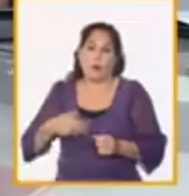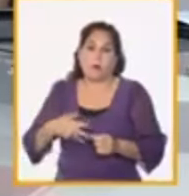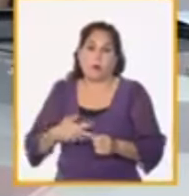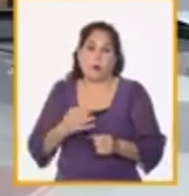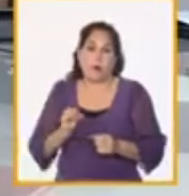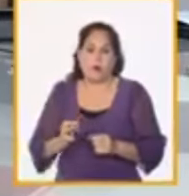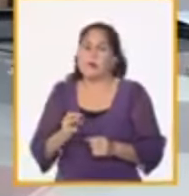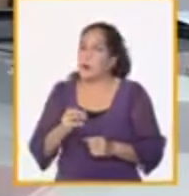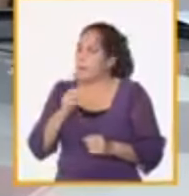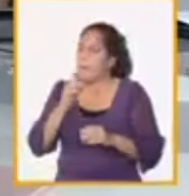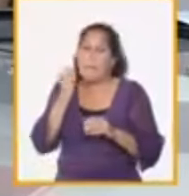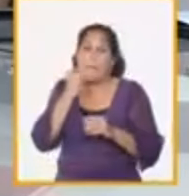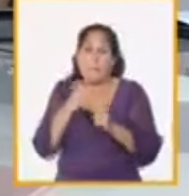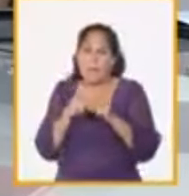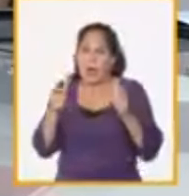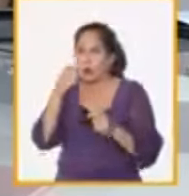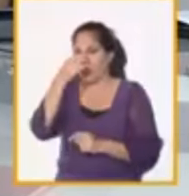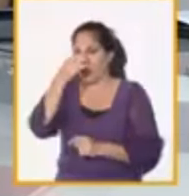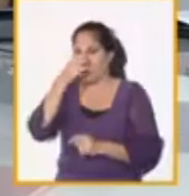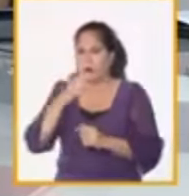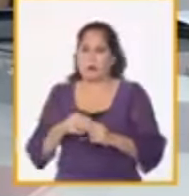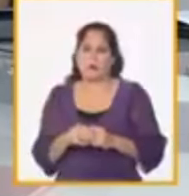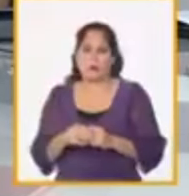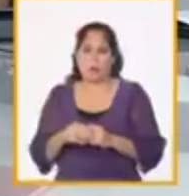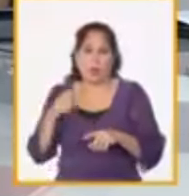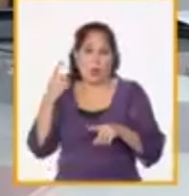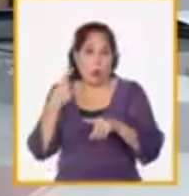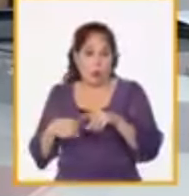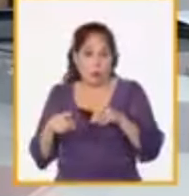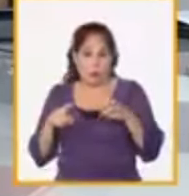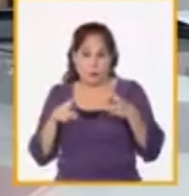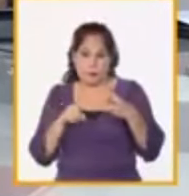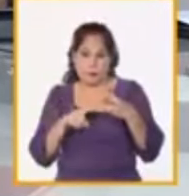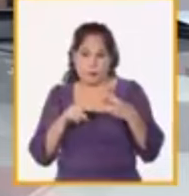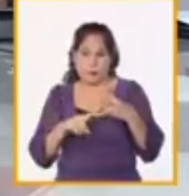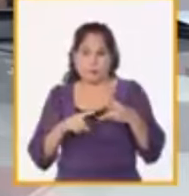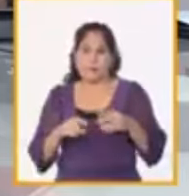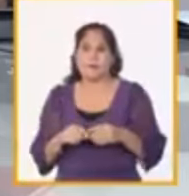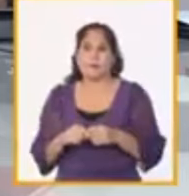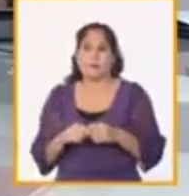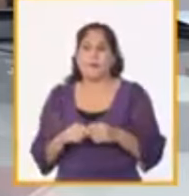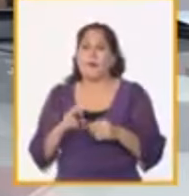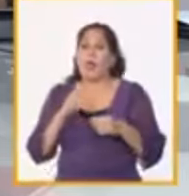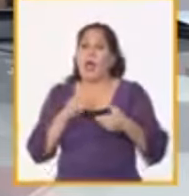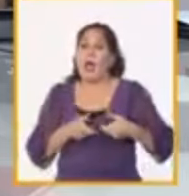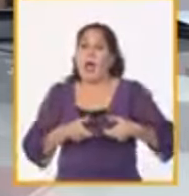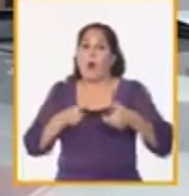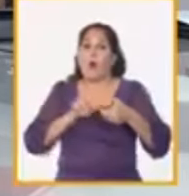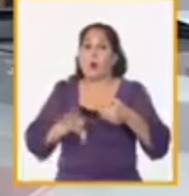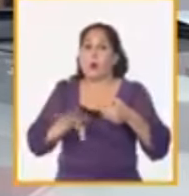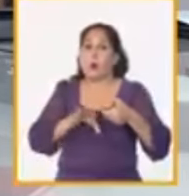son obstrucciones. Fíjense. Y el otro tema son los salideros, que hoy tenemos más de